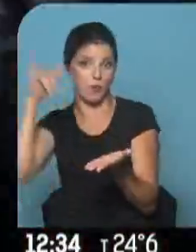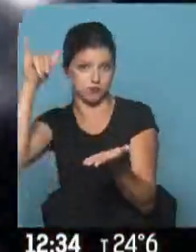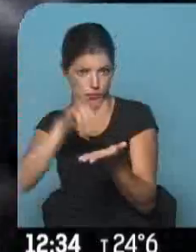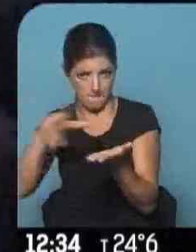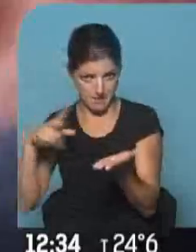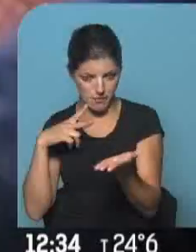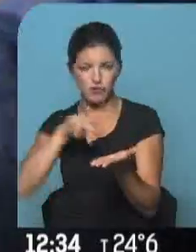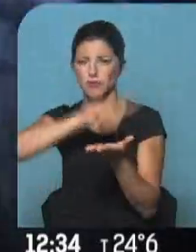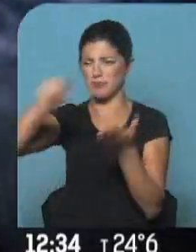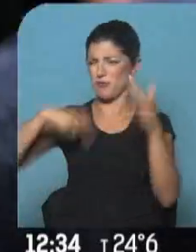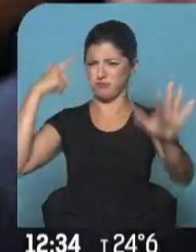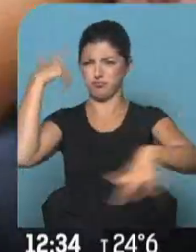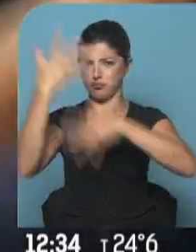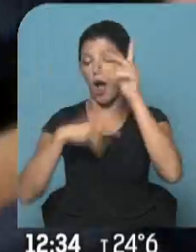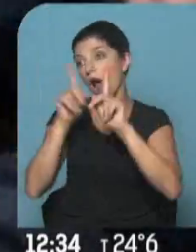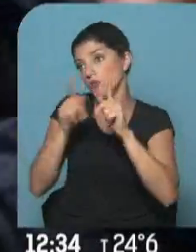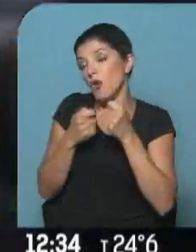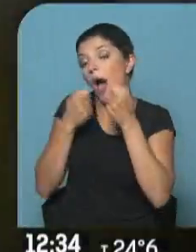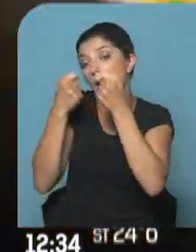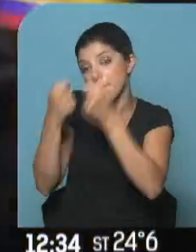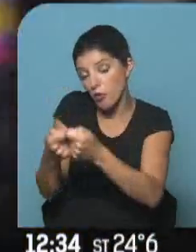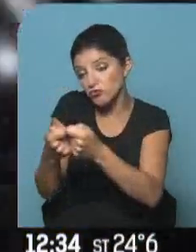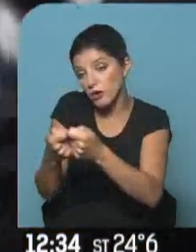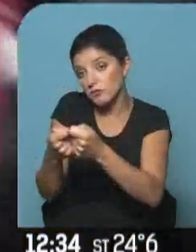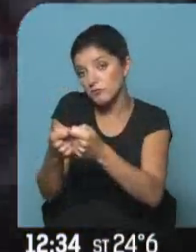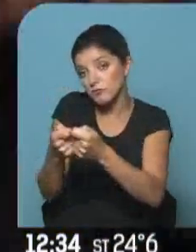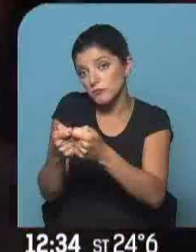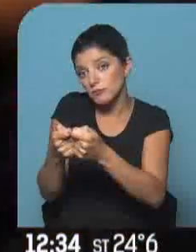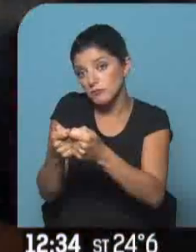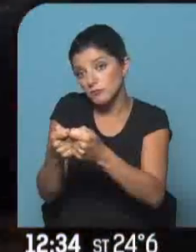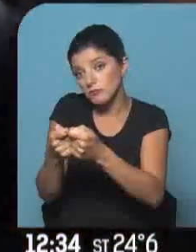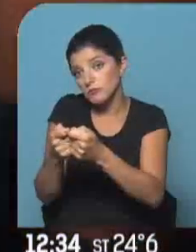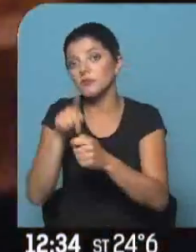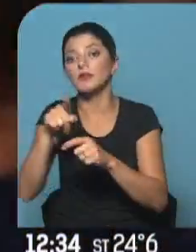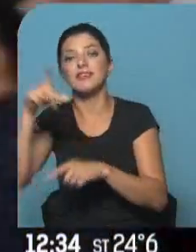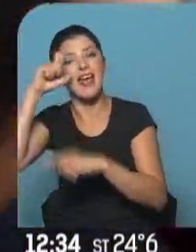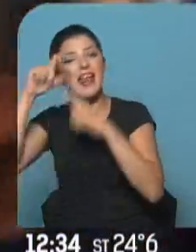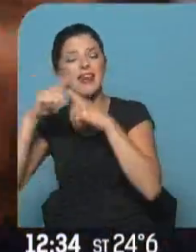serios incidentes entre sus seguidores y partidarios del expresidente Abdalá Bucaram.